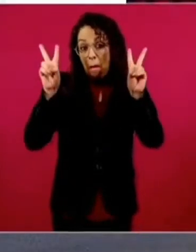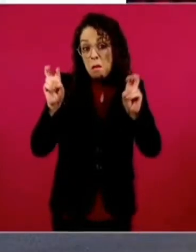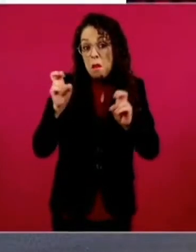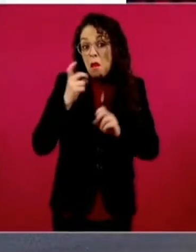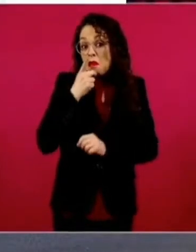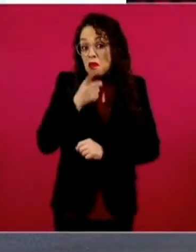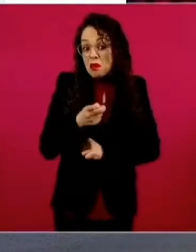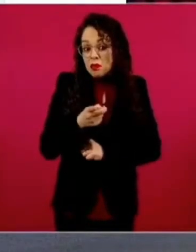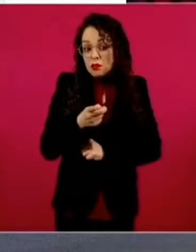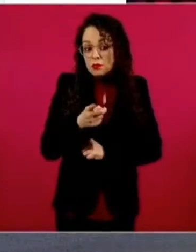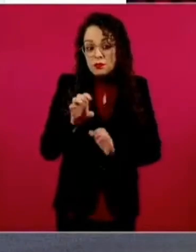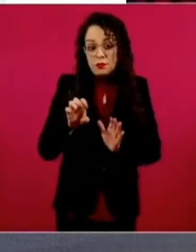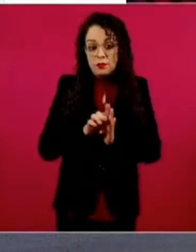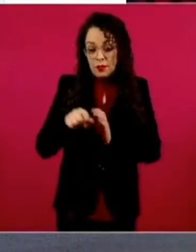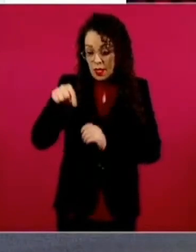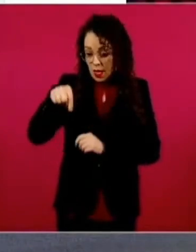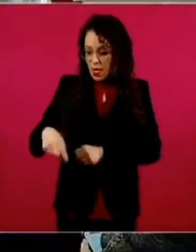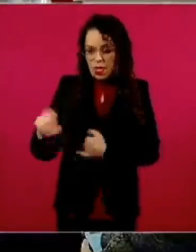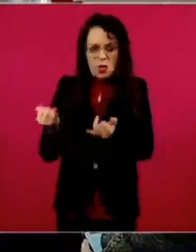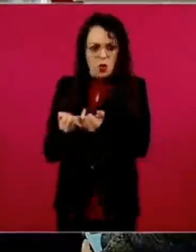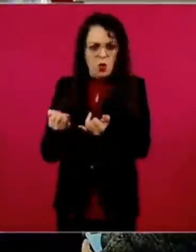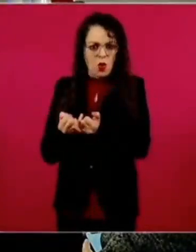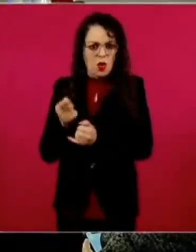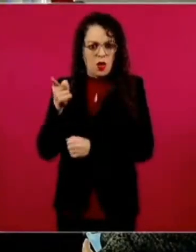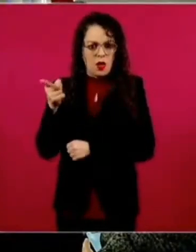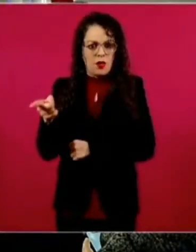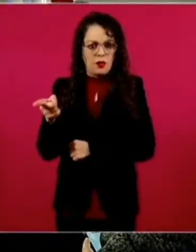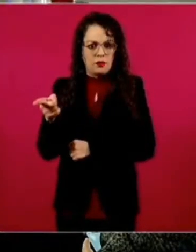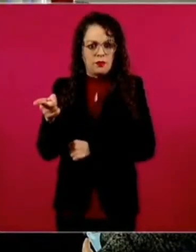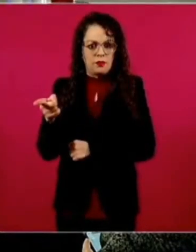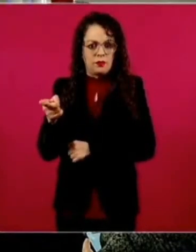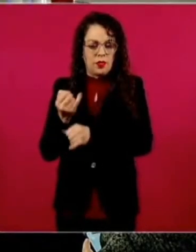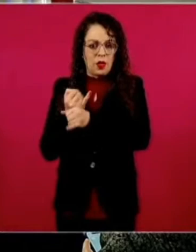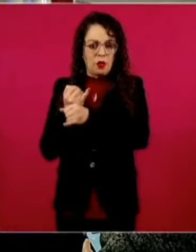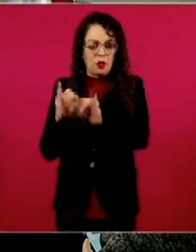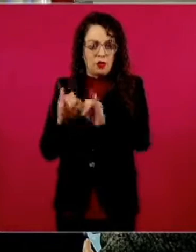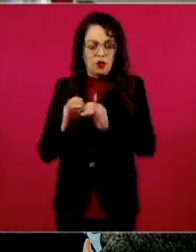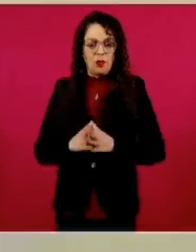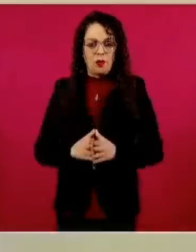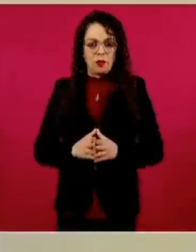Como el de aquí, que es autónomo, el federal.